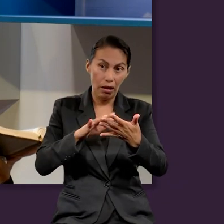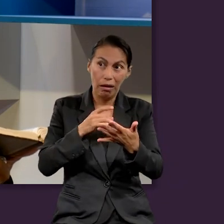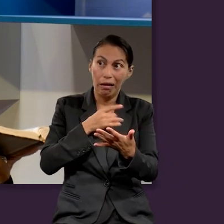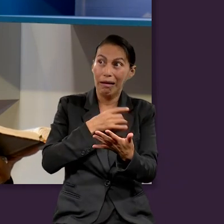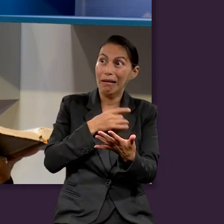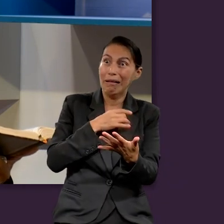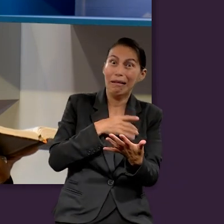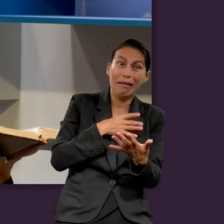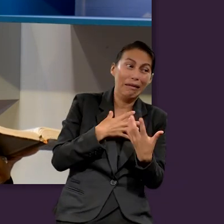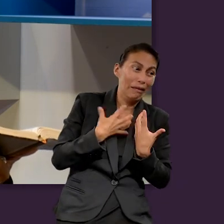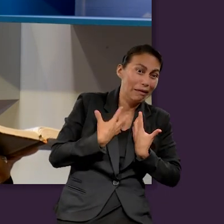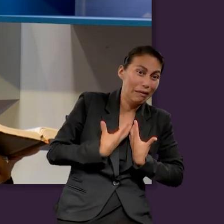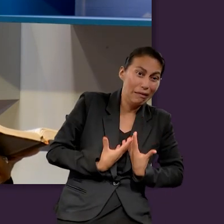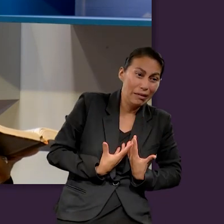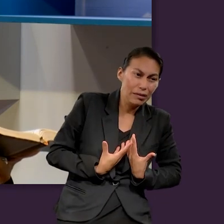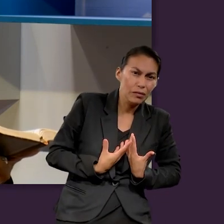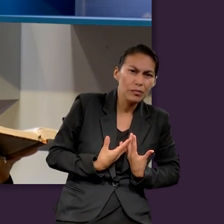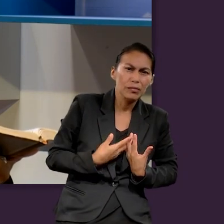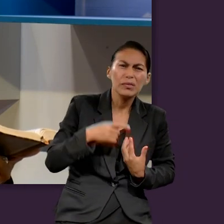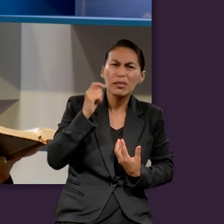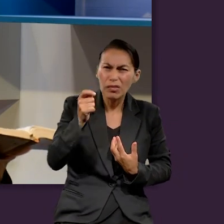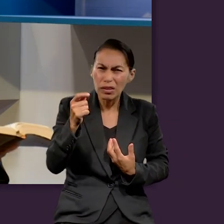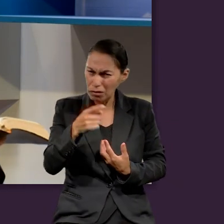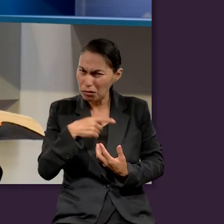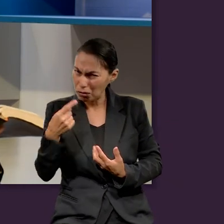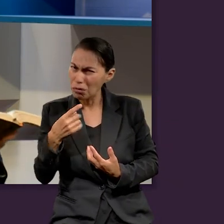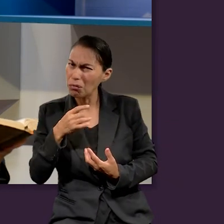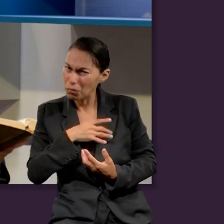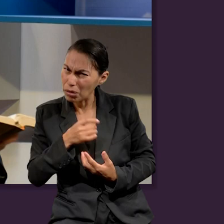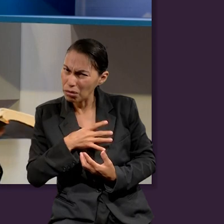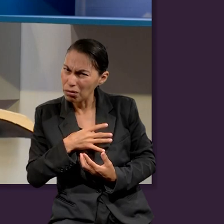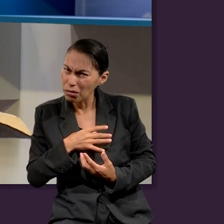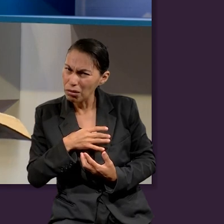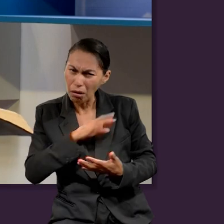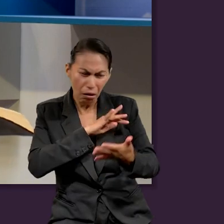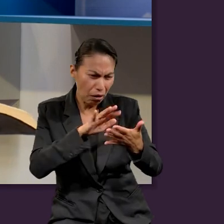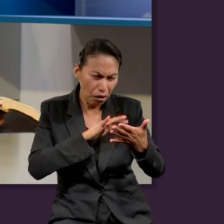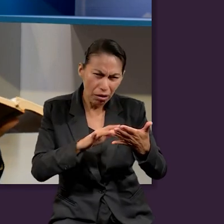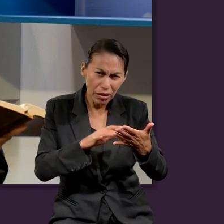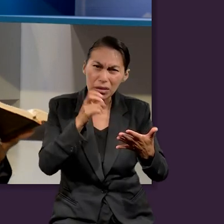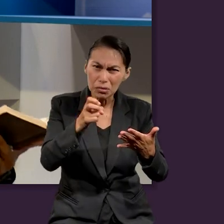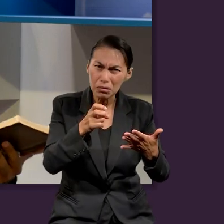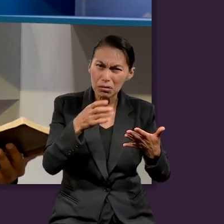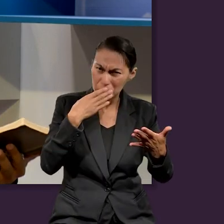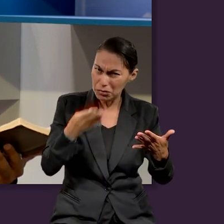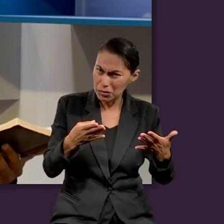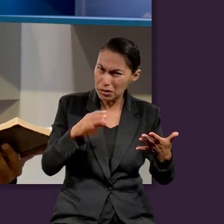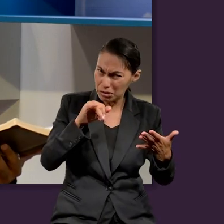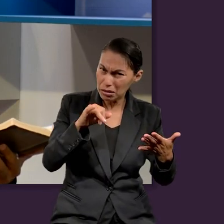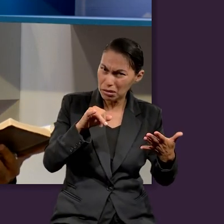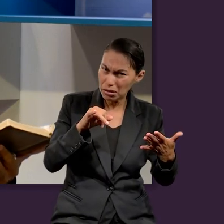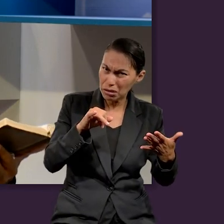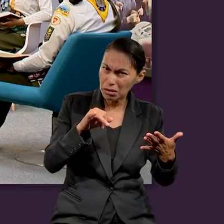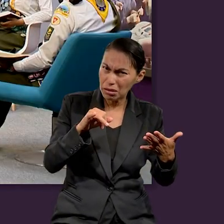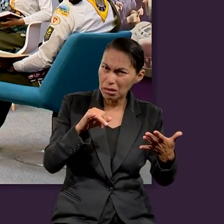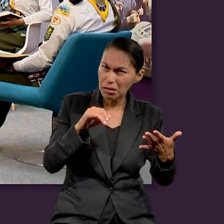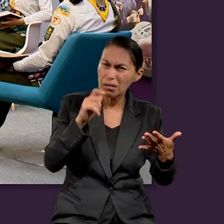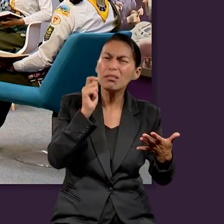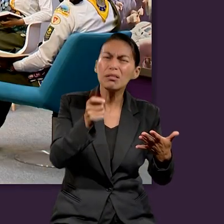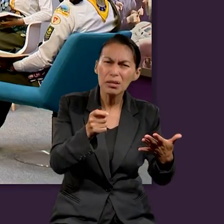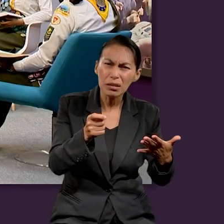le da temor acaso nosotros necesitamos sentir miedo temor al leer estas cosas